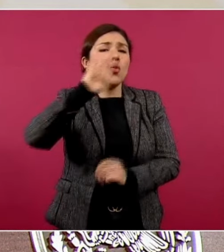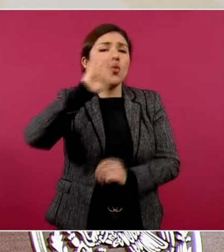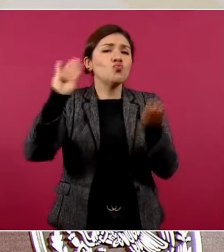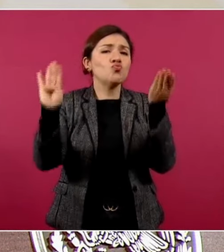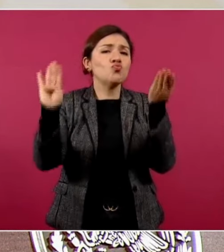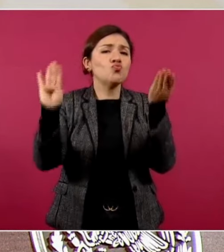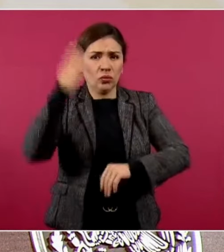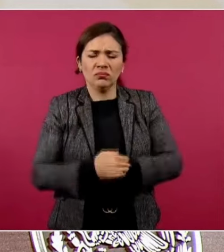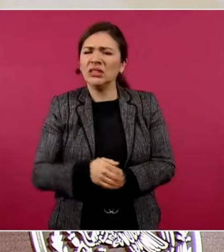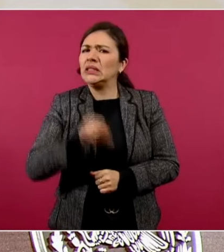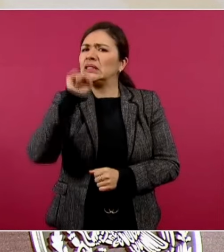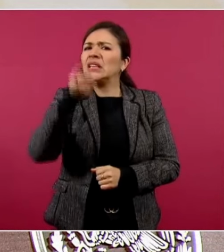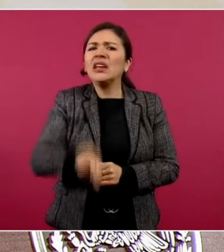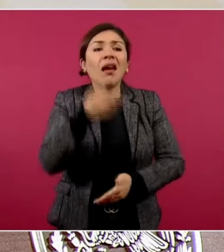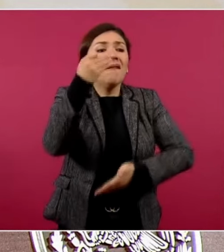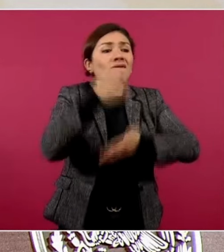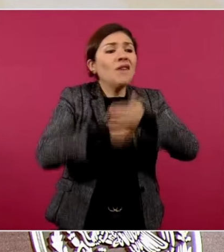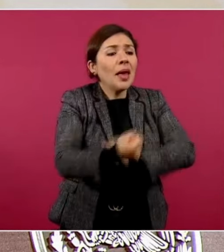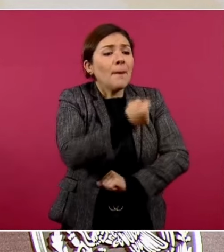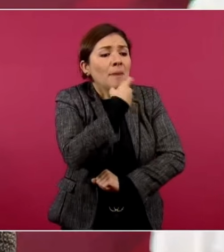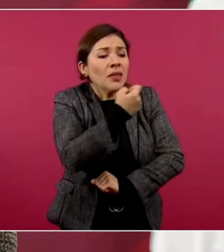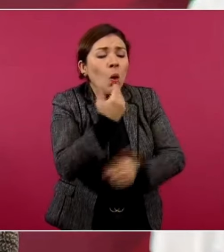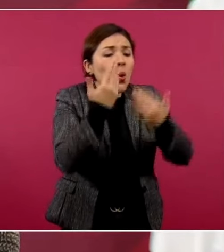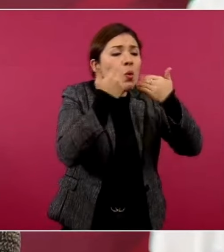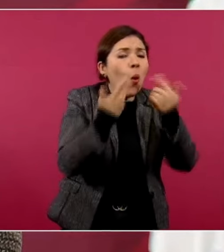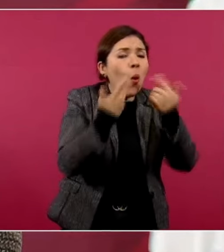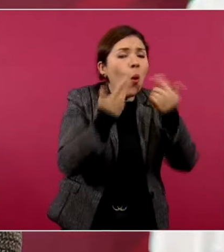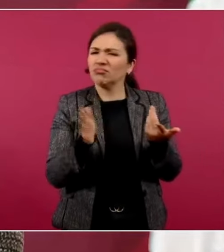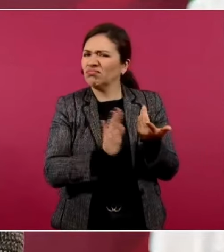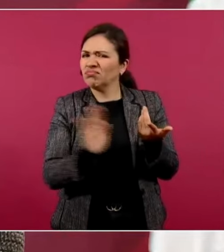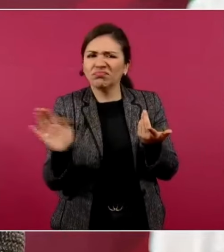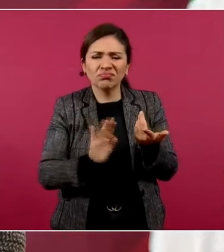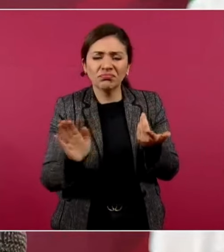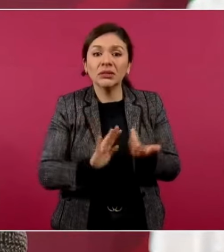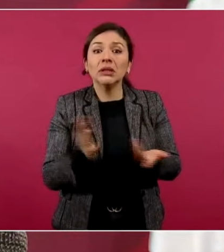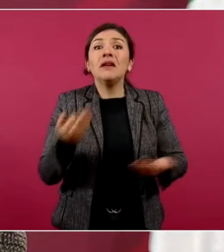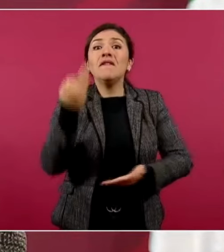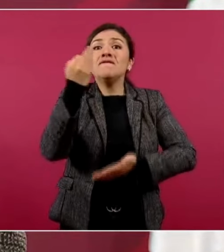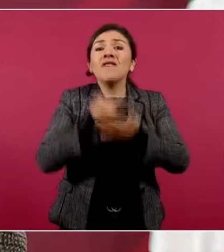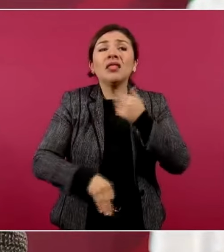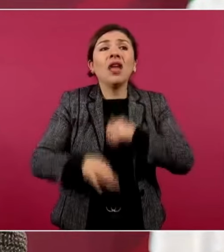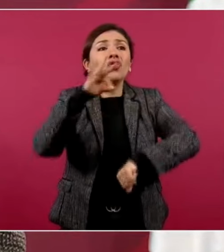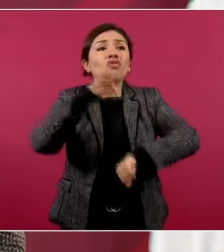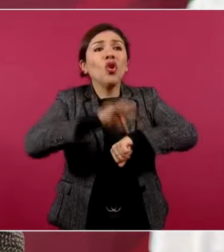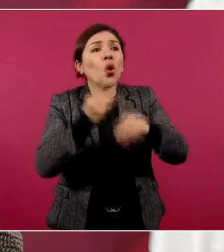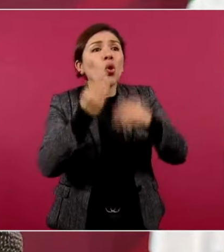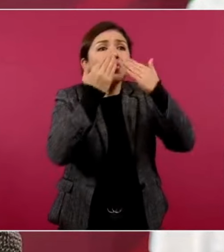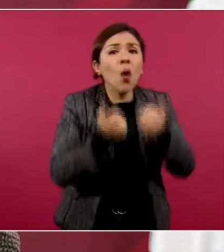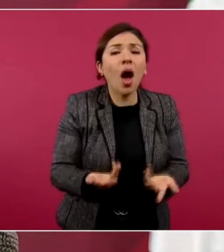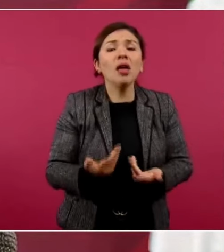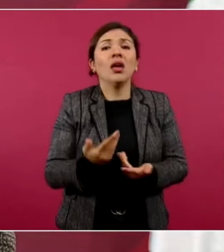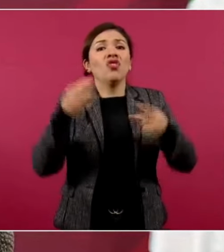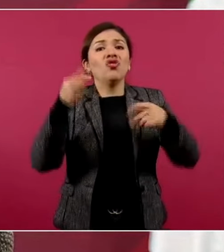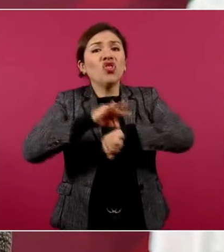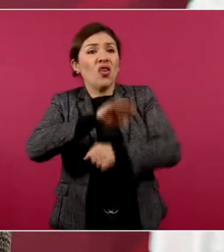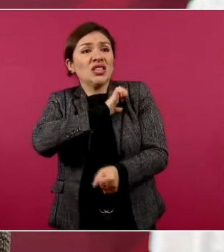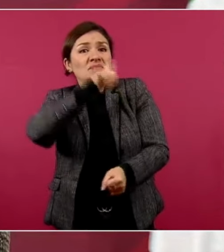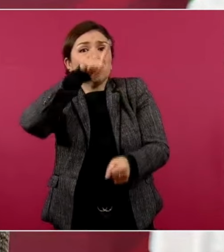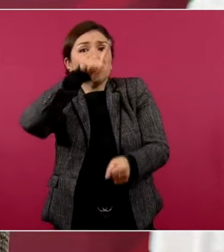Que no falten los medicamentos, que no falten médicos generales, que no falten